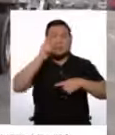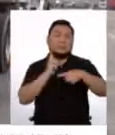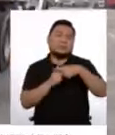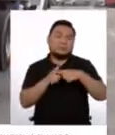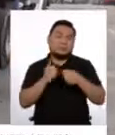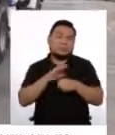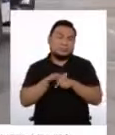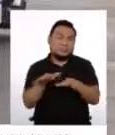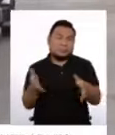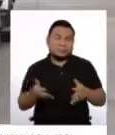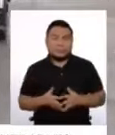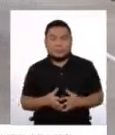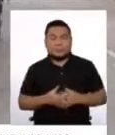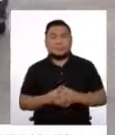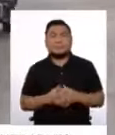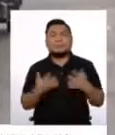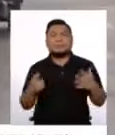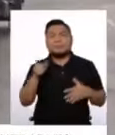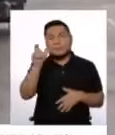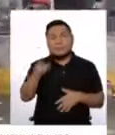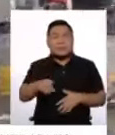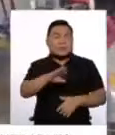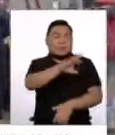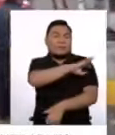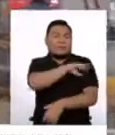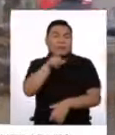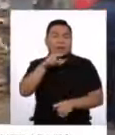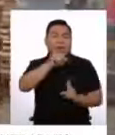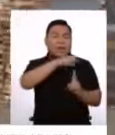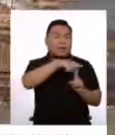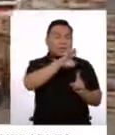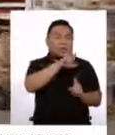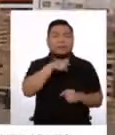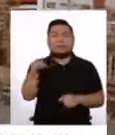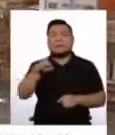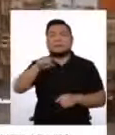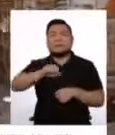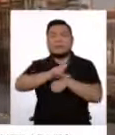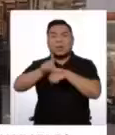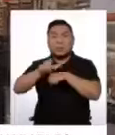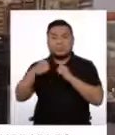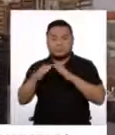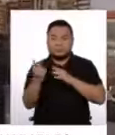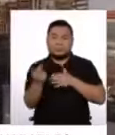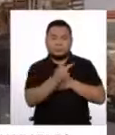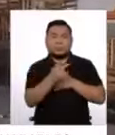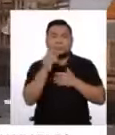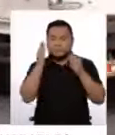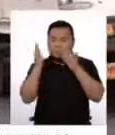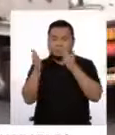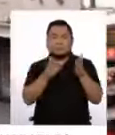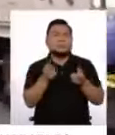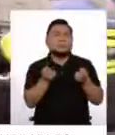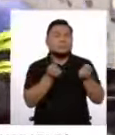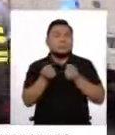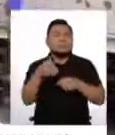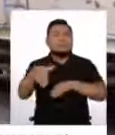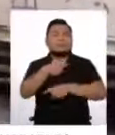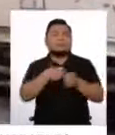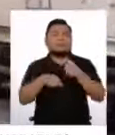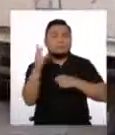al nuevo coronavirus. Personal de fiscalización de Ati y San Luis continúan alertas al comercio informal.